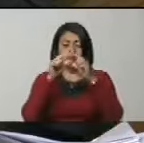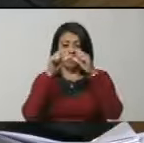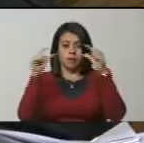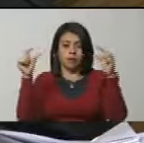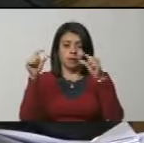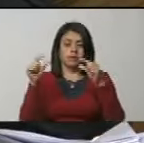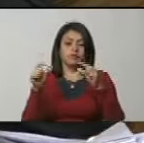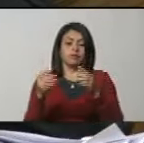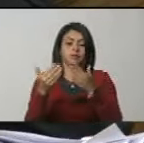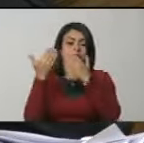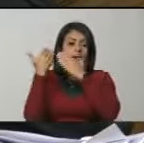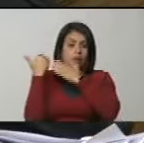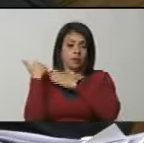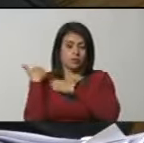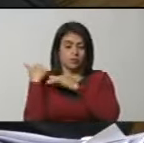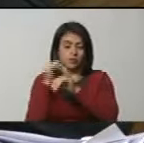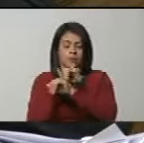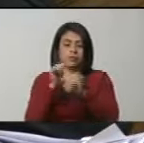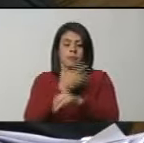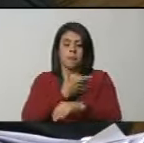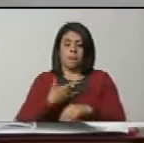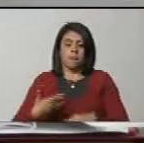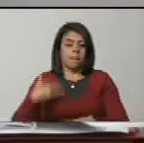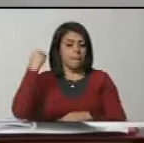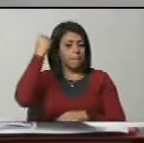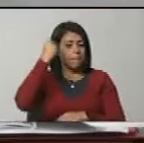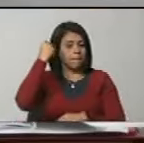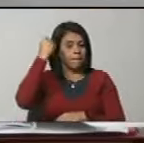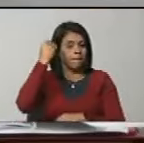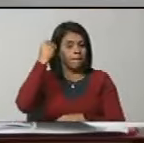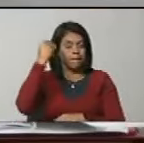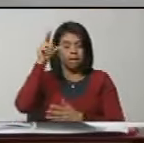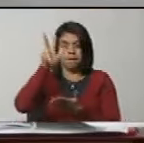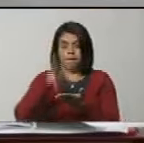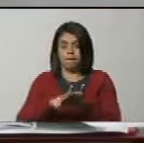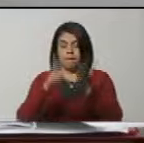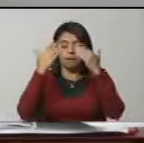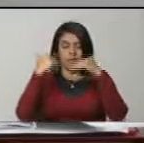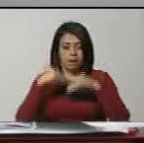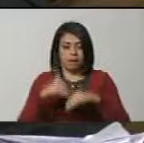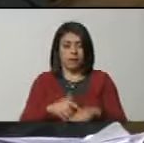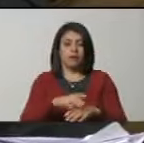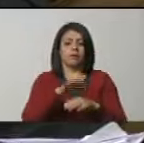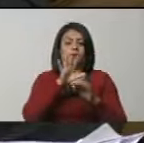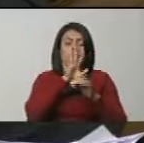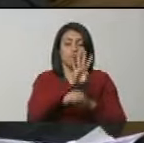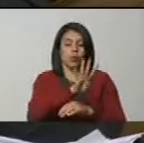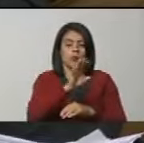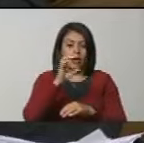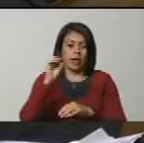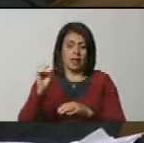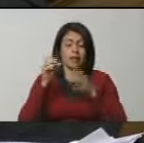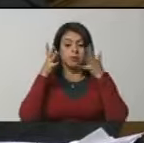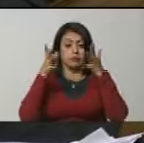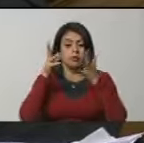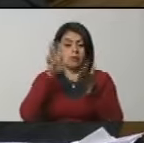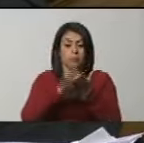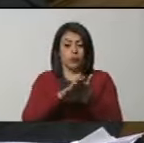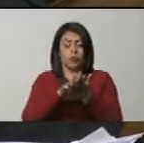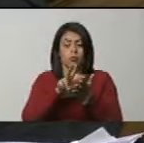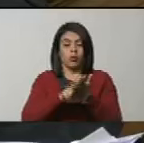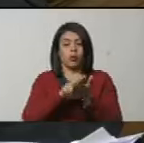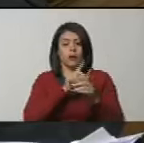Epígrafe. Atribuciones. Es todo, ciudadano presidente. En consideración el epígrafe. Aprobado. Siguiente. Cuadragésimo. Se sugiere aprobar con